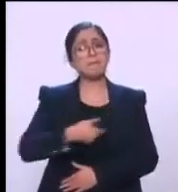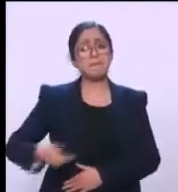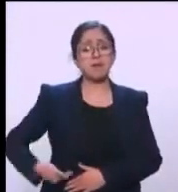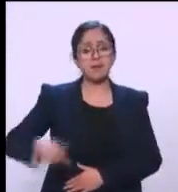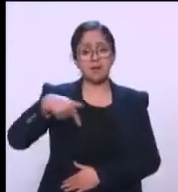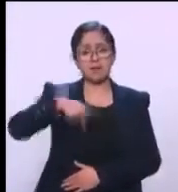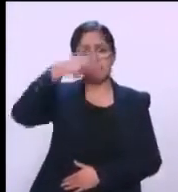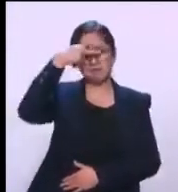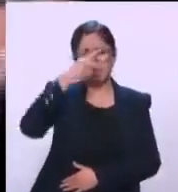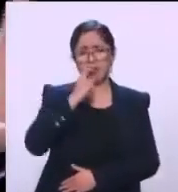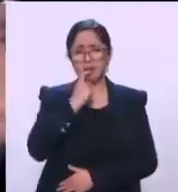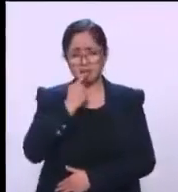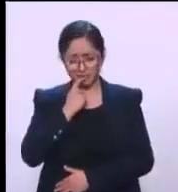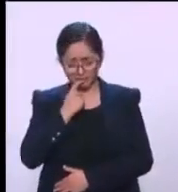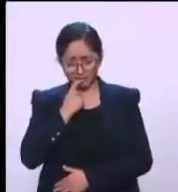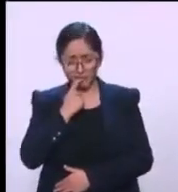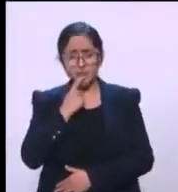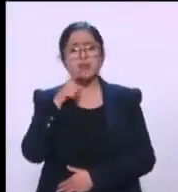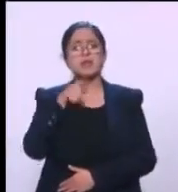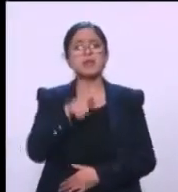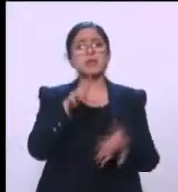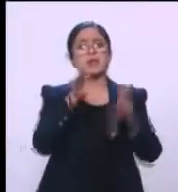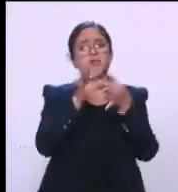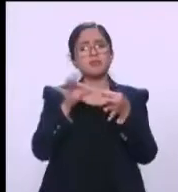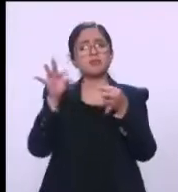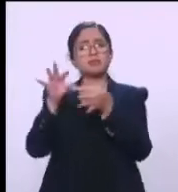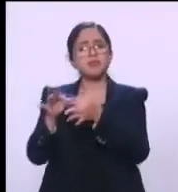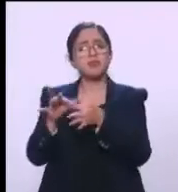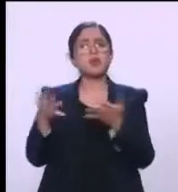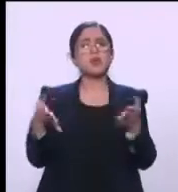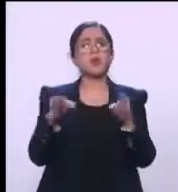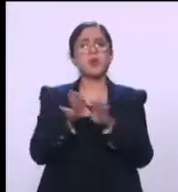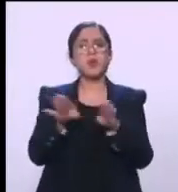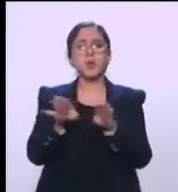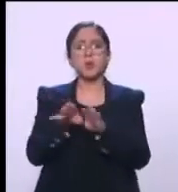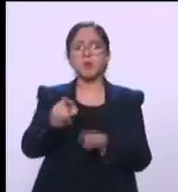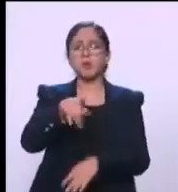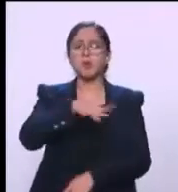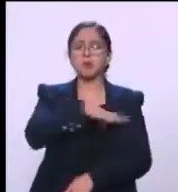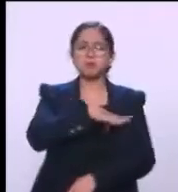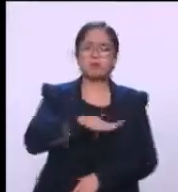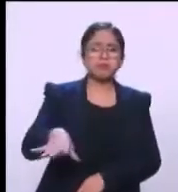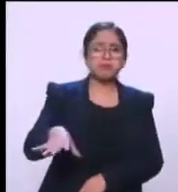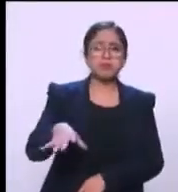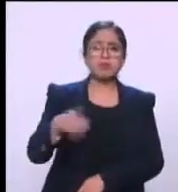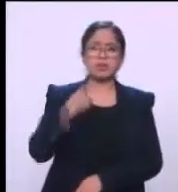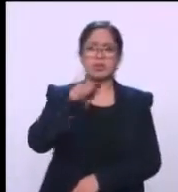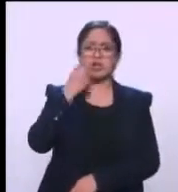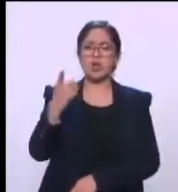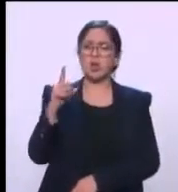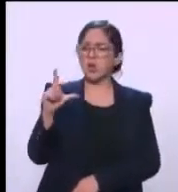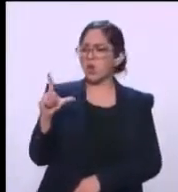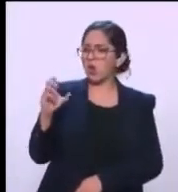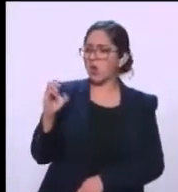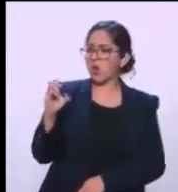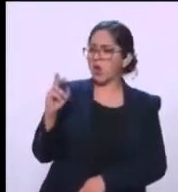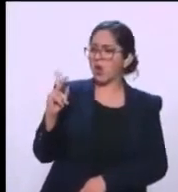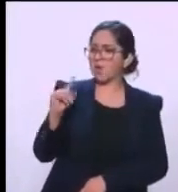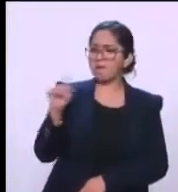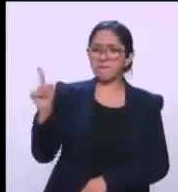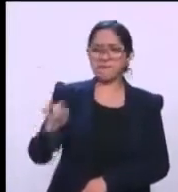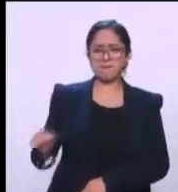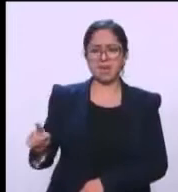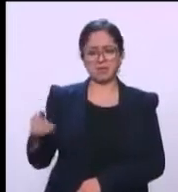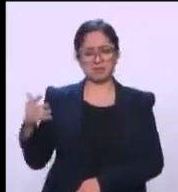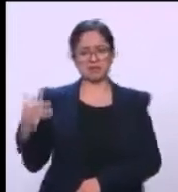además, desde esta narrativa del desprecio, diciendo López, como si apellidarse